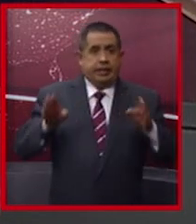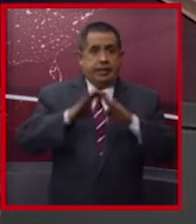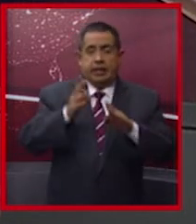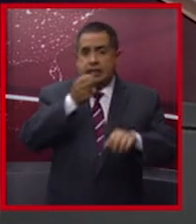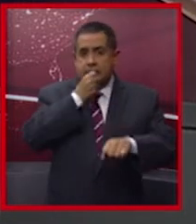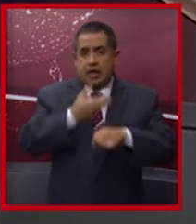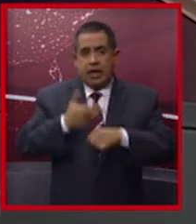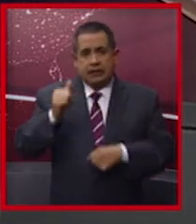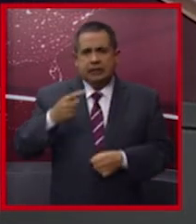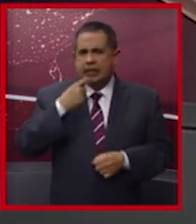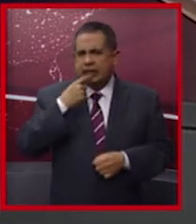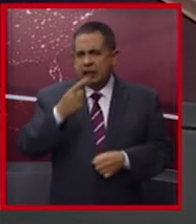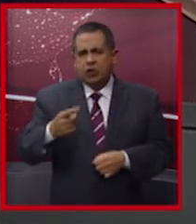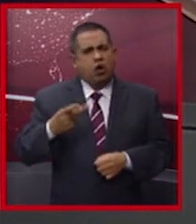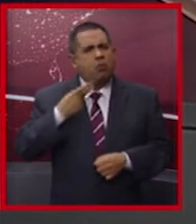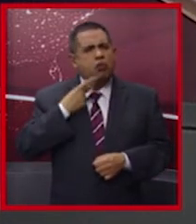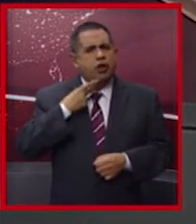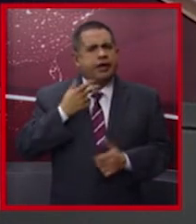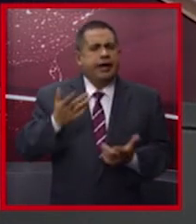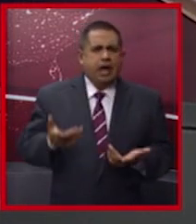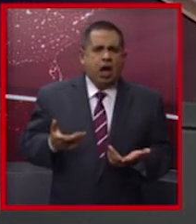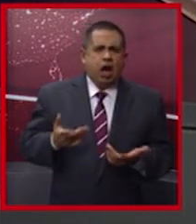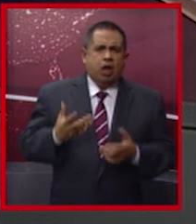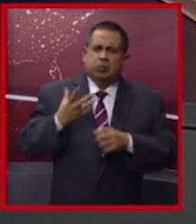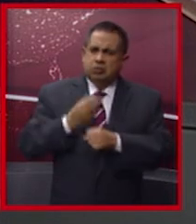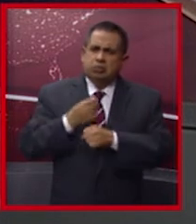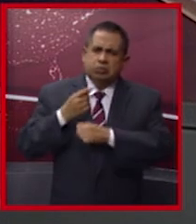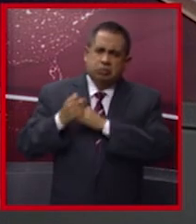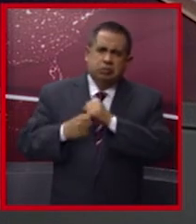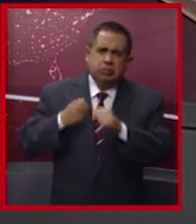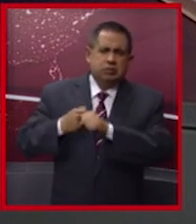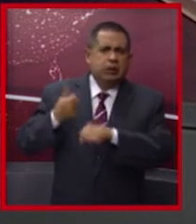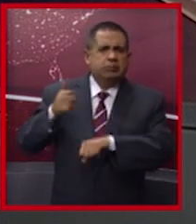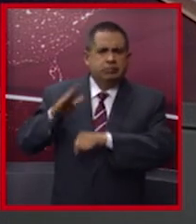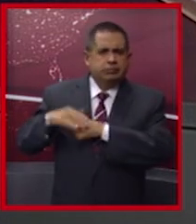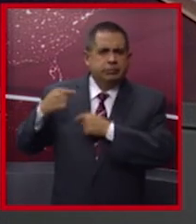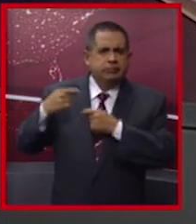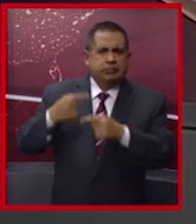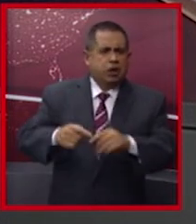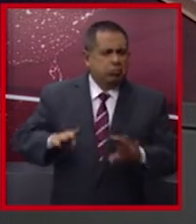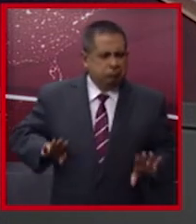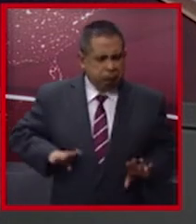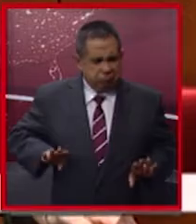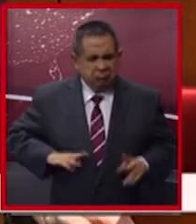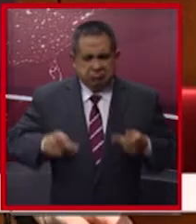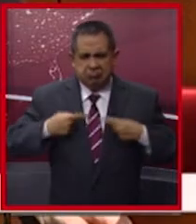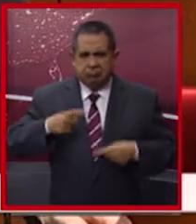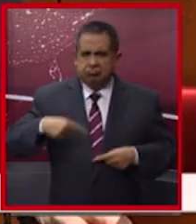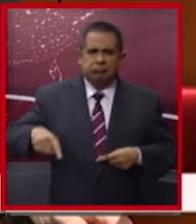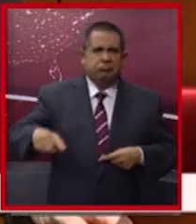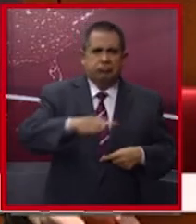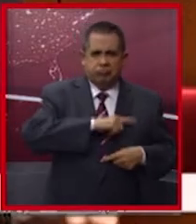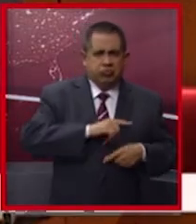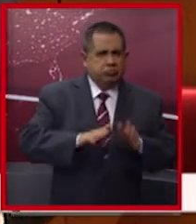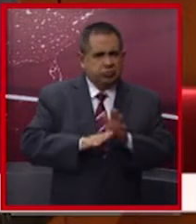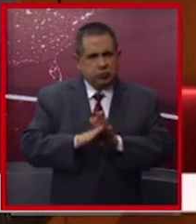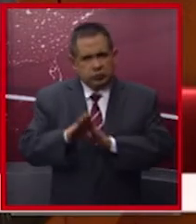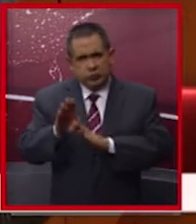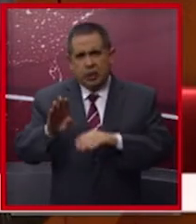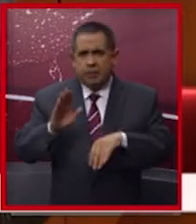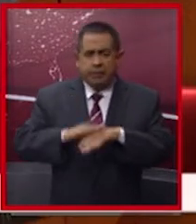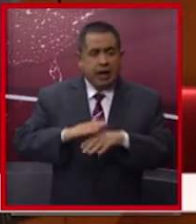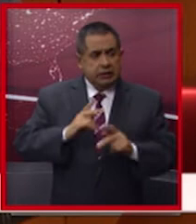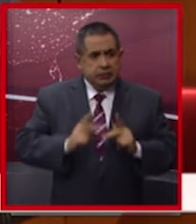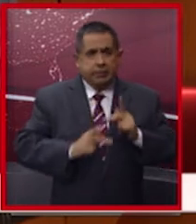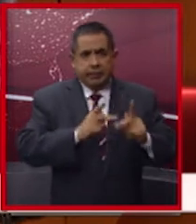Hacienda afirmó que la política se ha construido a lo largo de la actual administración en beneficio de la sociedad, del crecimiento económico, del aumento